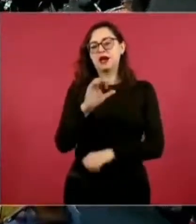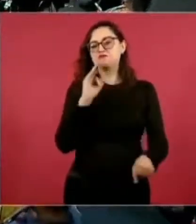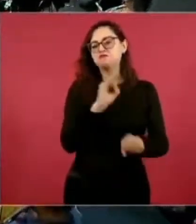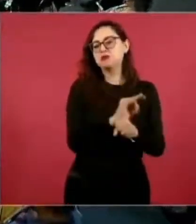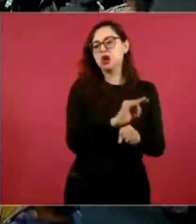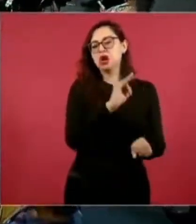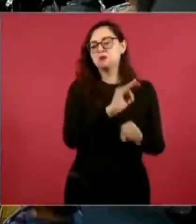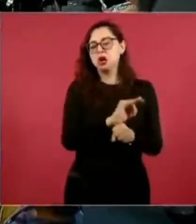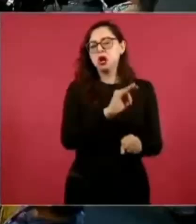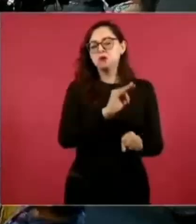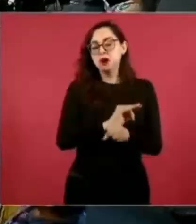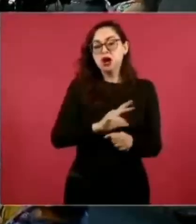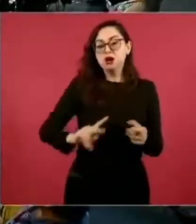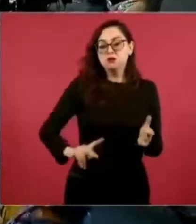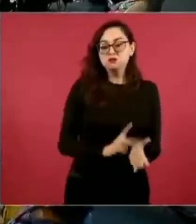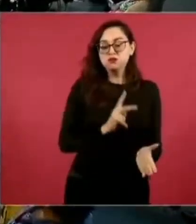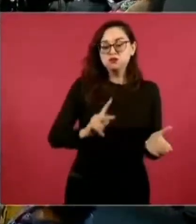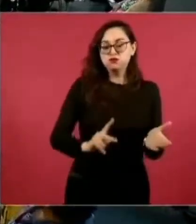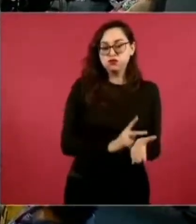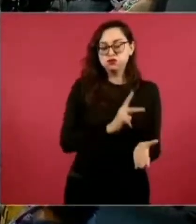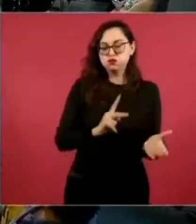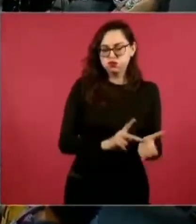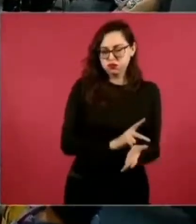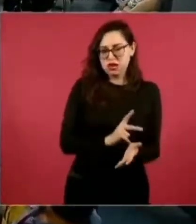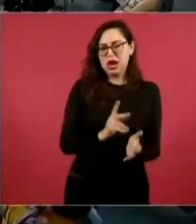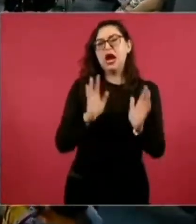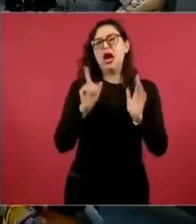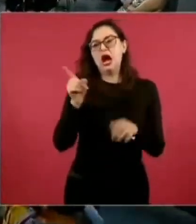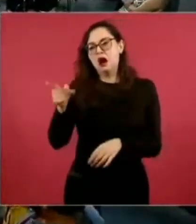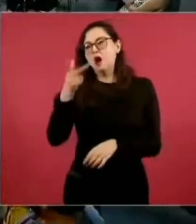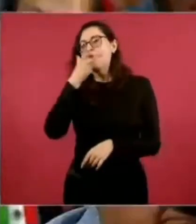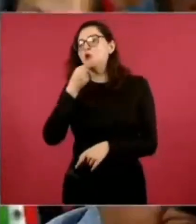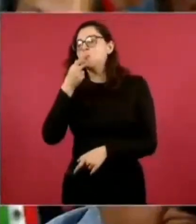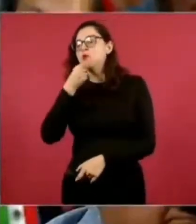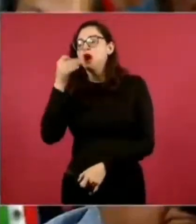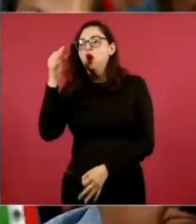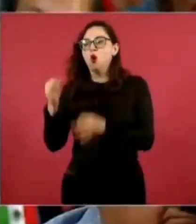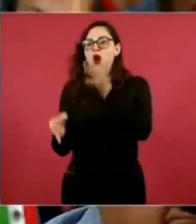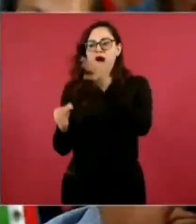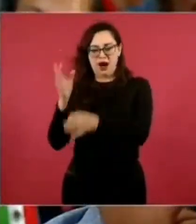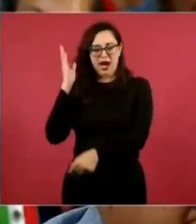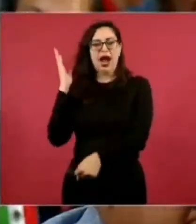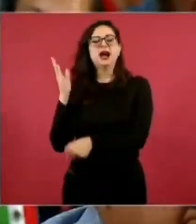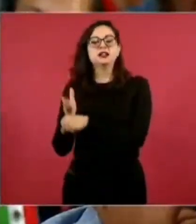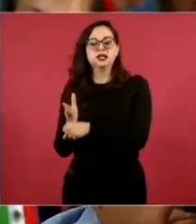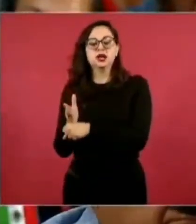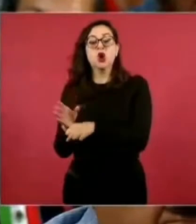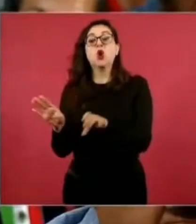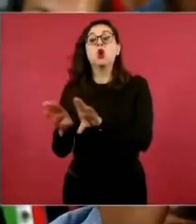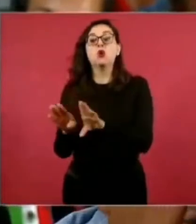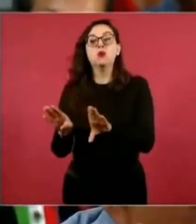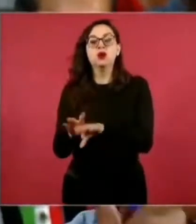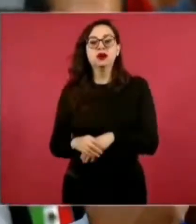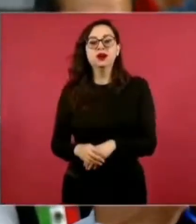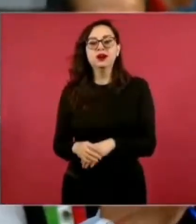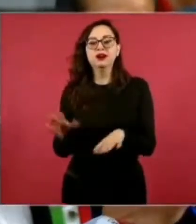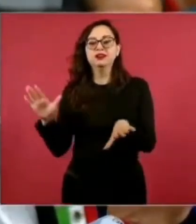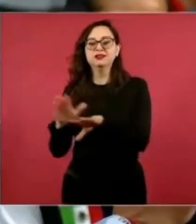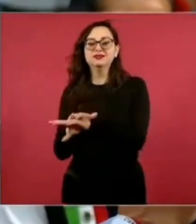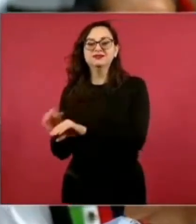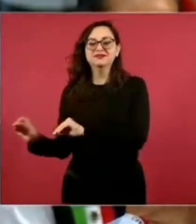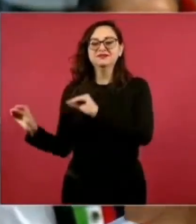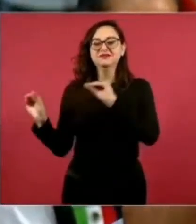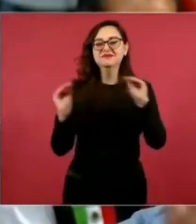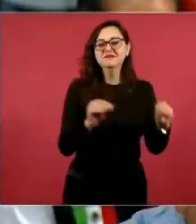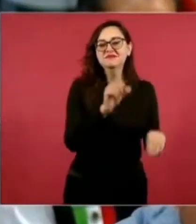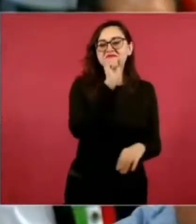juez, el Consejo de la Judicatura lo castigó. ¿Cómo cree que lo castigó? Lo cambió a Matamoros, a 90 kilómetros, y el